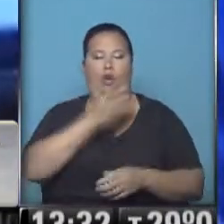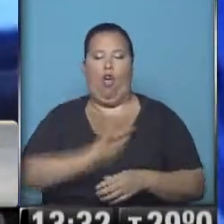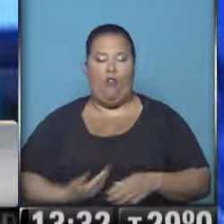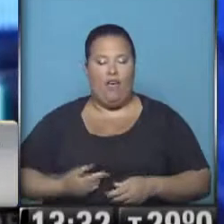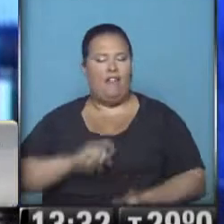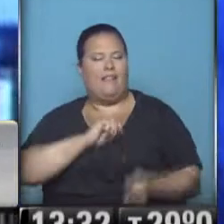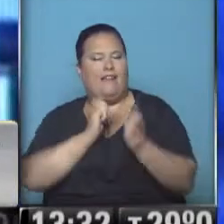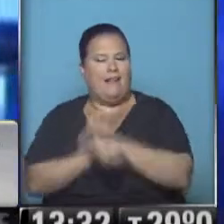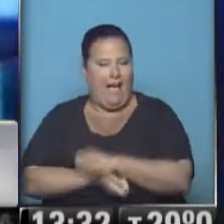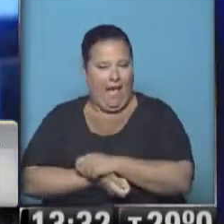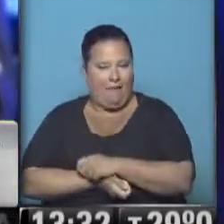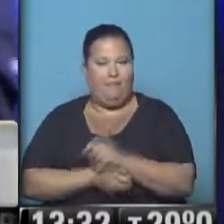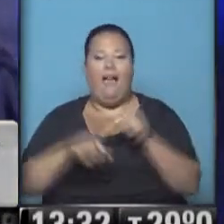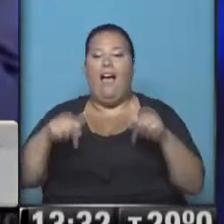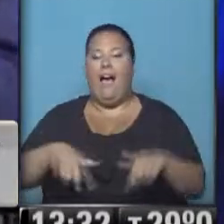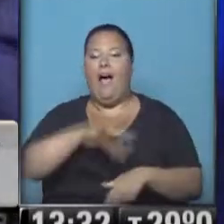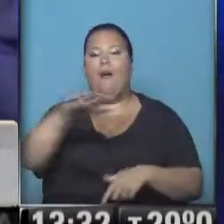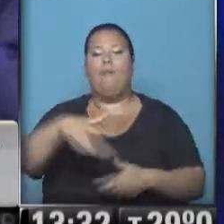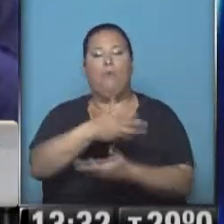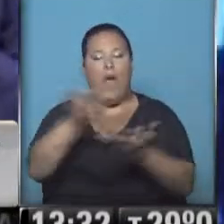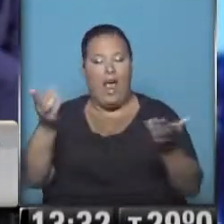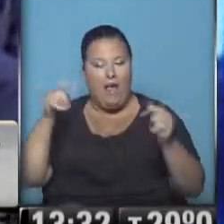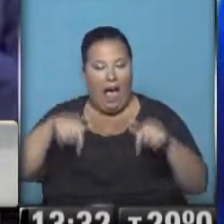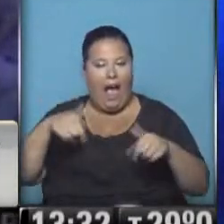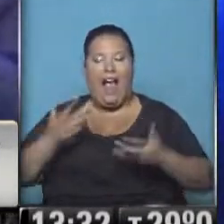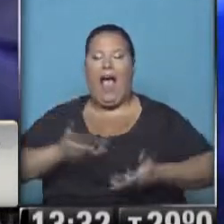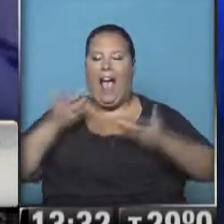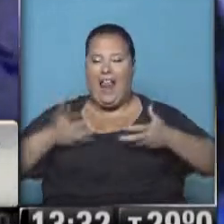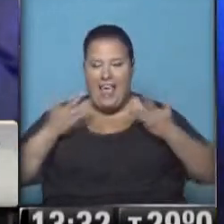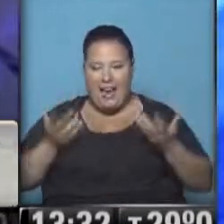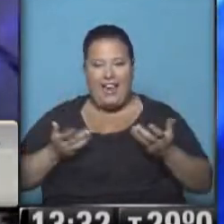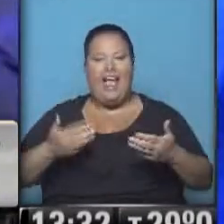cosas cambiaron y aquí está el juego y aquí está la alegría